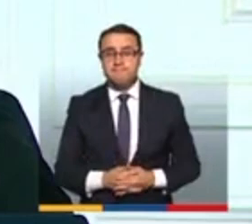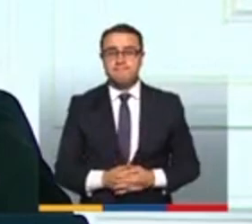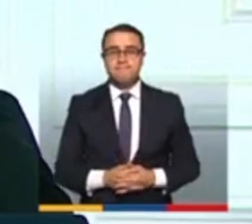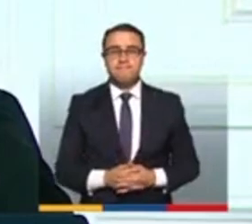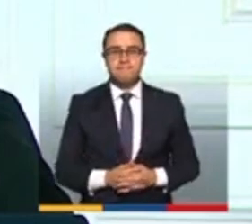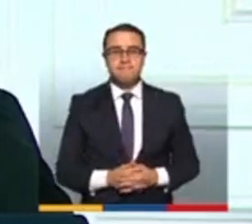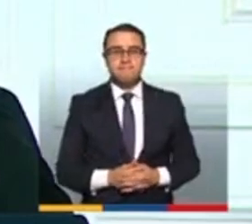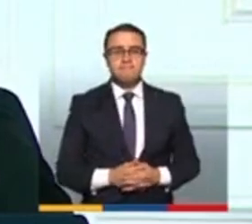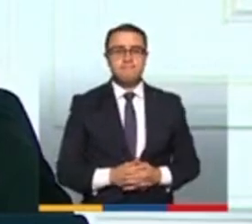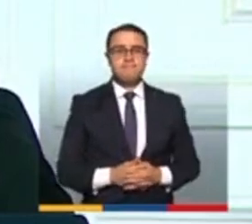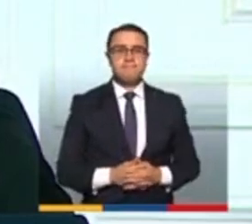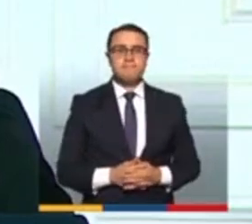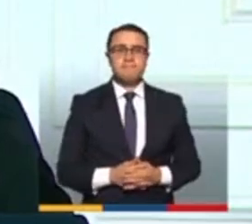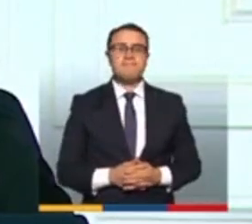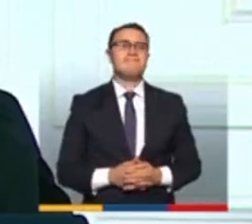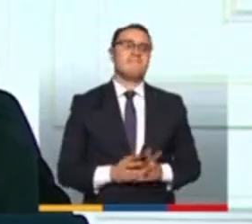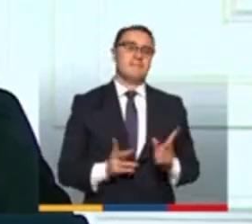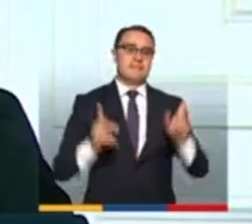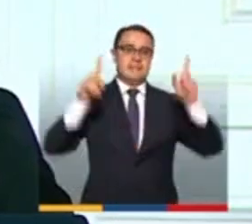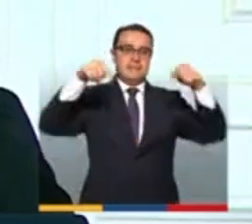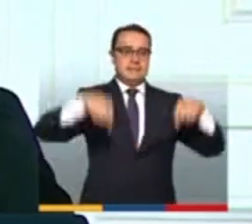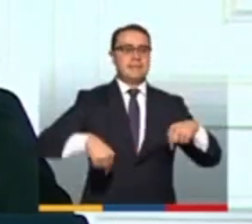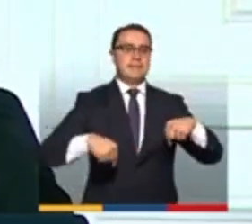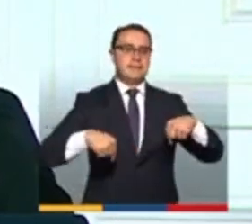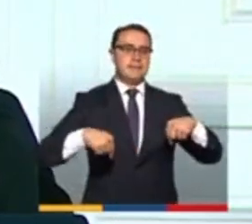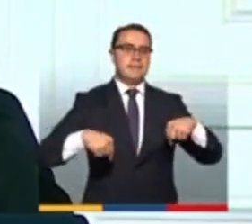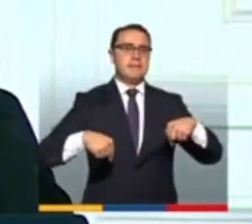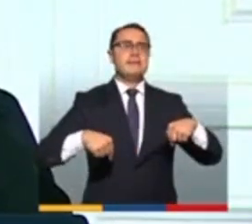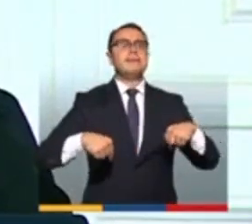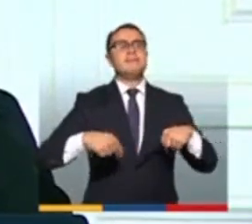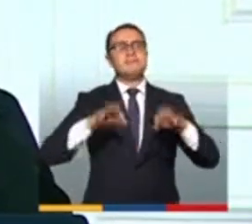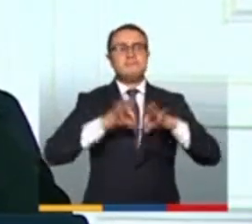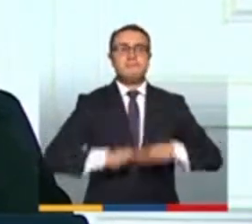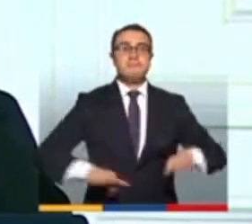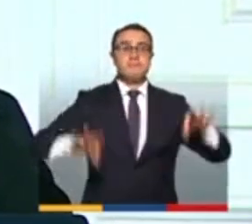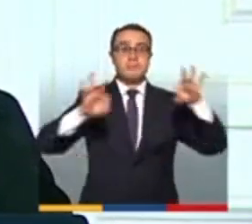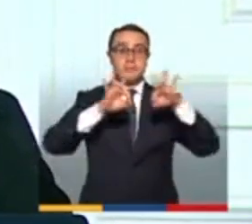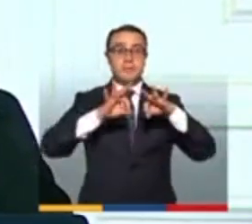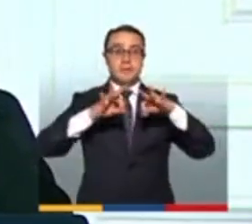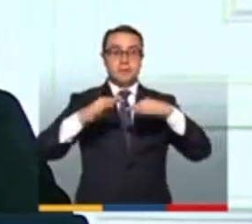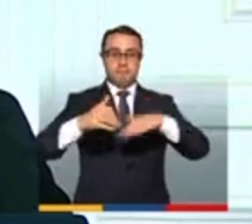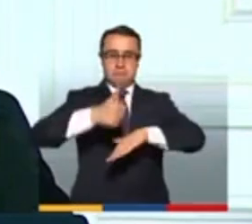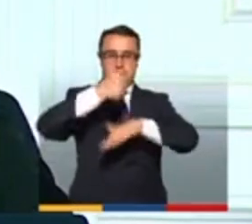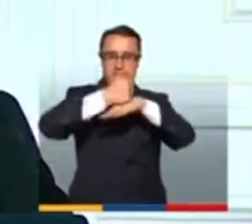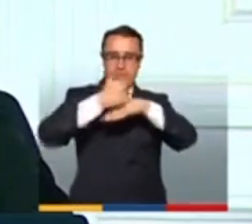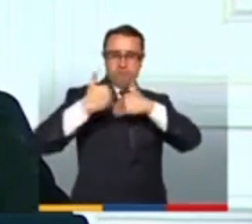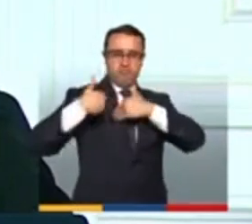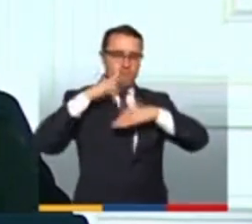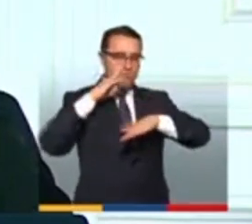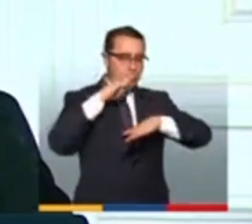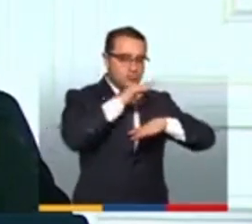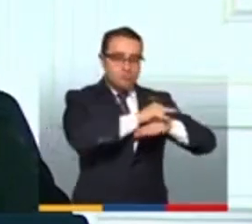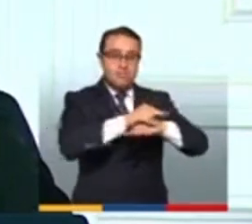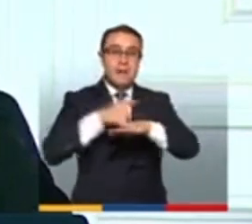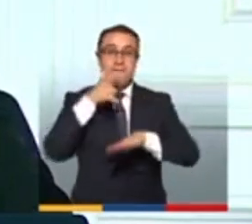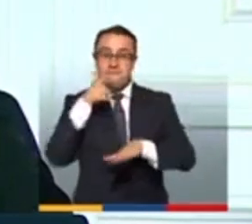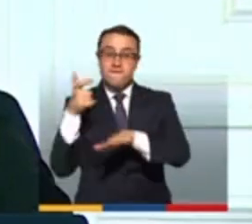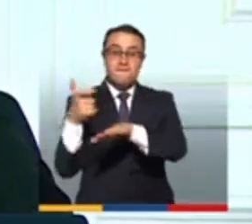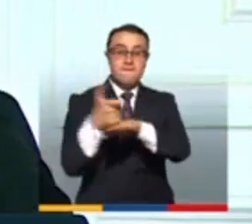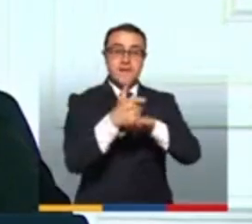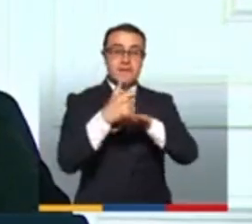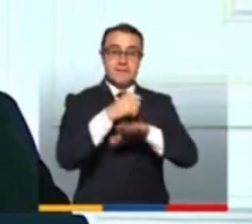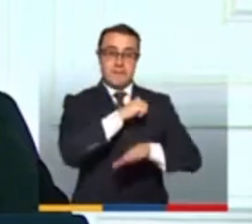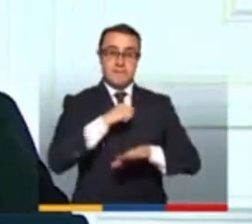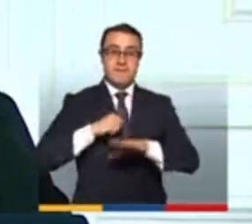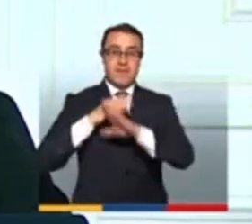Aquí hay todo un terreno, digamos, de supervigilancia sobre la actividad de la seguridad privada en